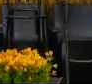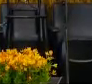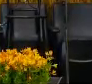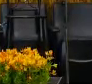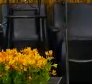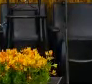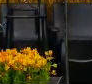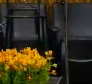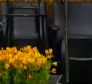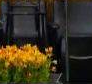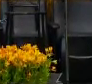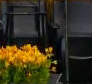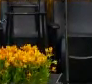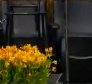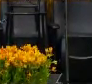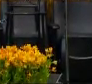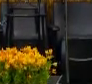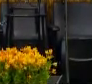paloma,